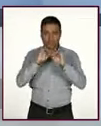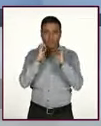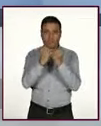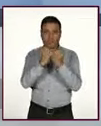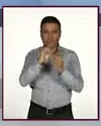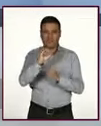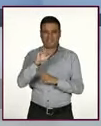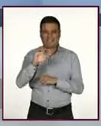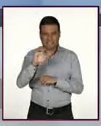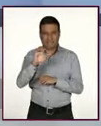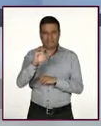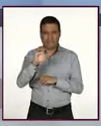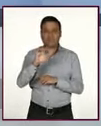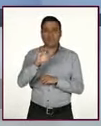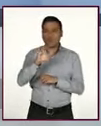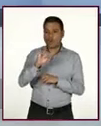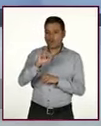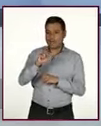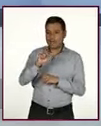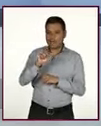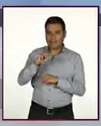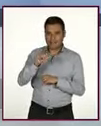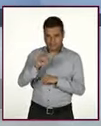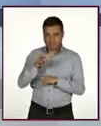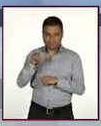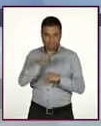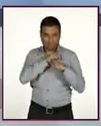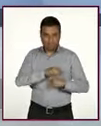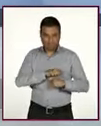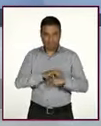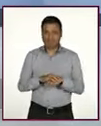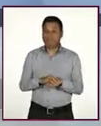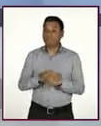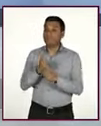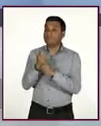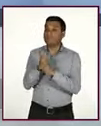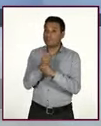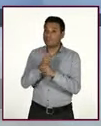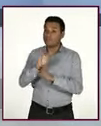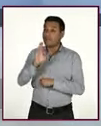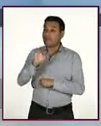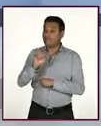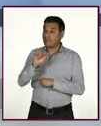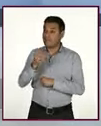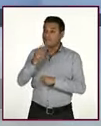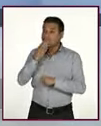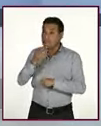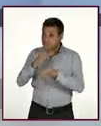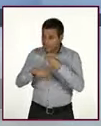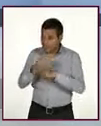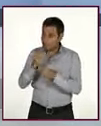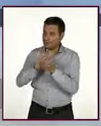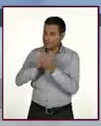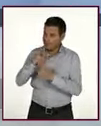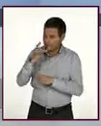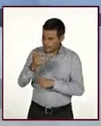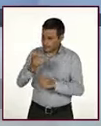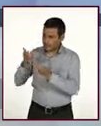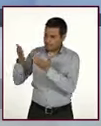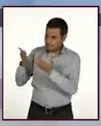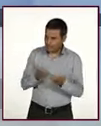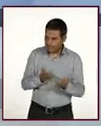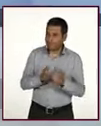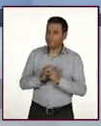en la Comisión Nacional de Salud Mental y Adicciones. Bueno, pues licenciada Fanny, bienvenida. Muchísimas gracias por acompañarnos. Julieta.